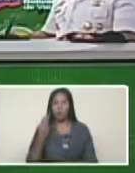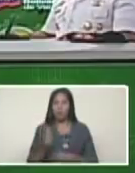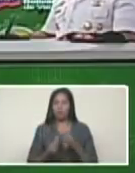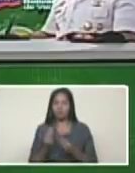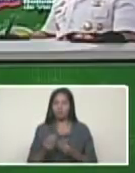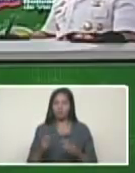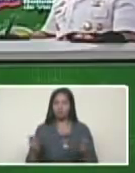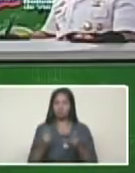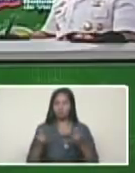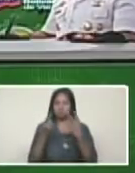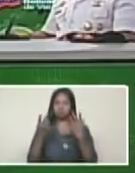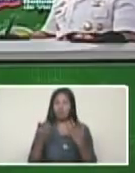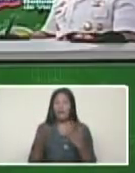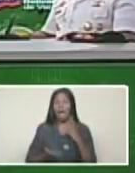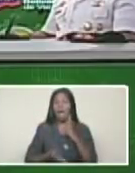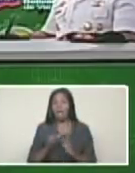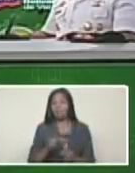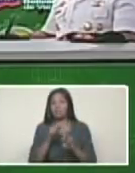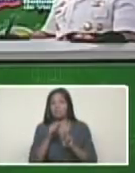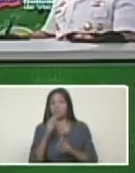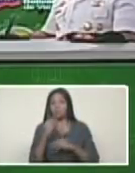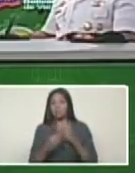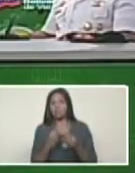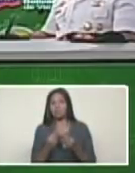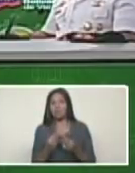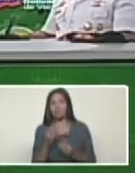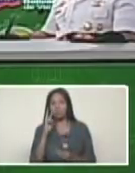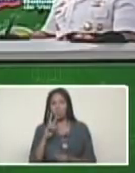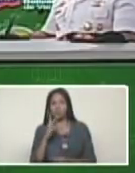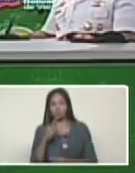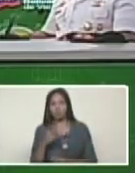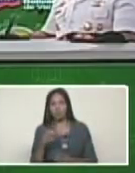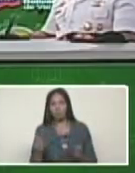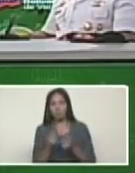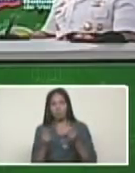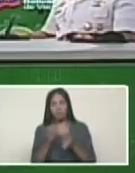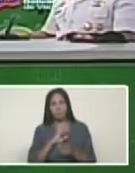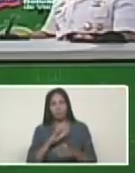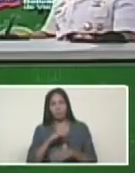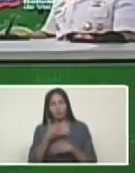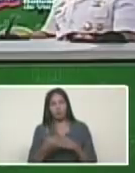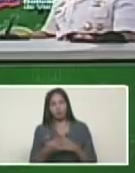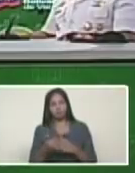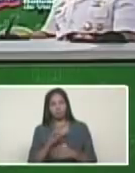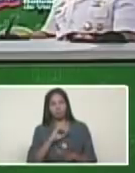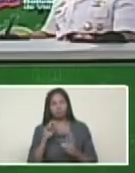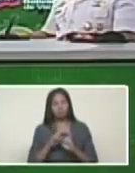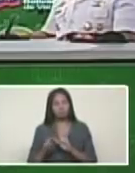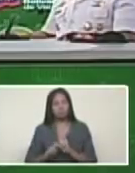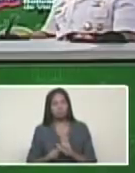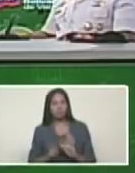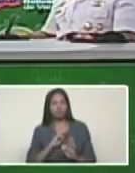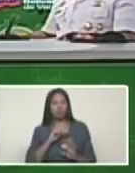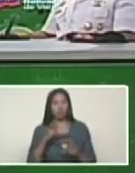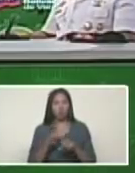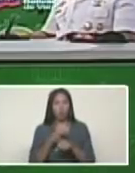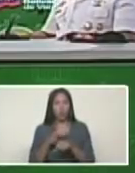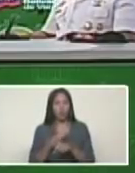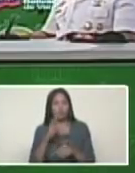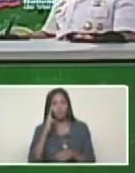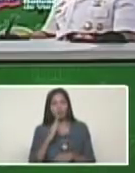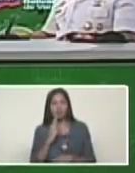motor súper especial. De hecho, es un motor de la agenda económica bolivariana. Yo quiero retomarla con mucha